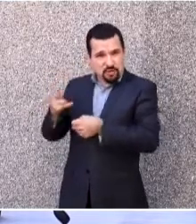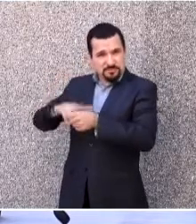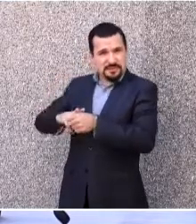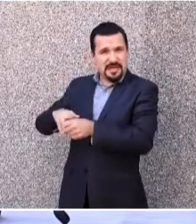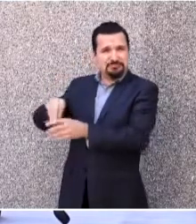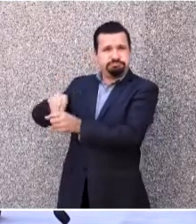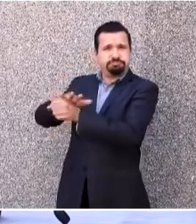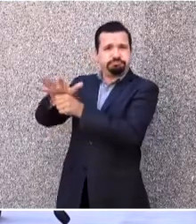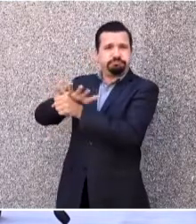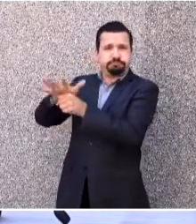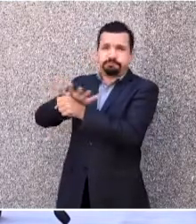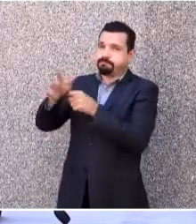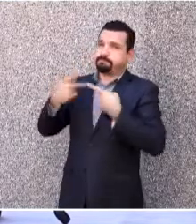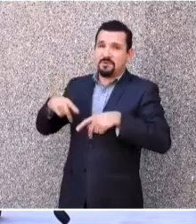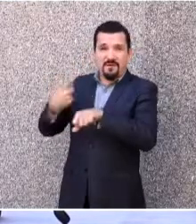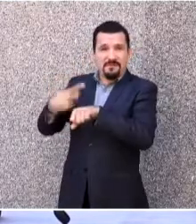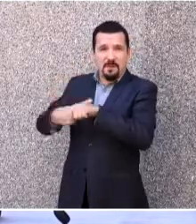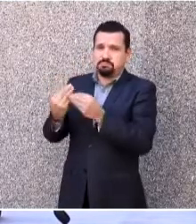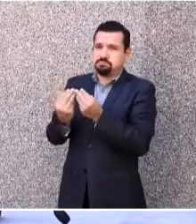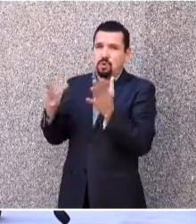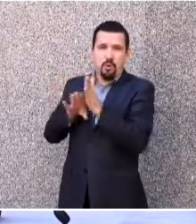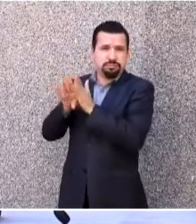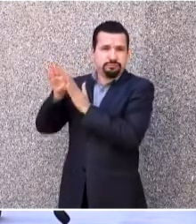están totalmente saturados,